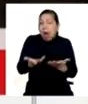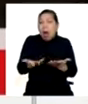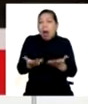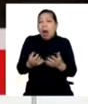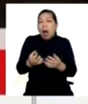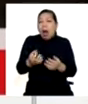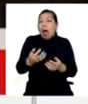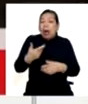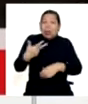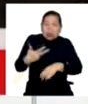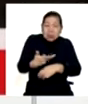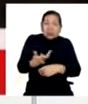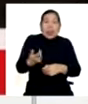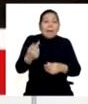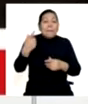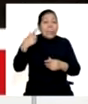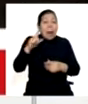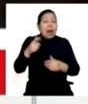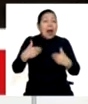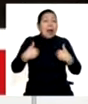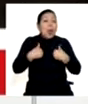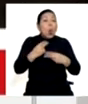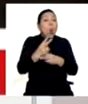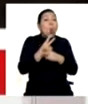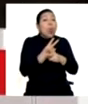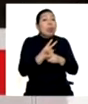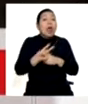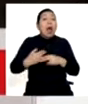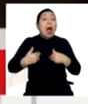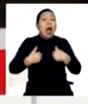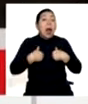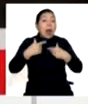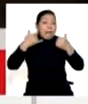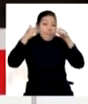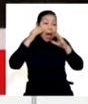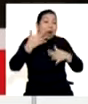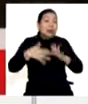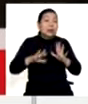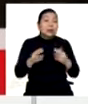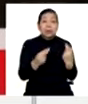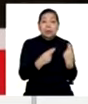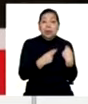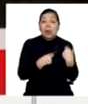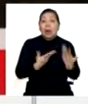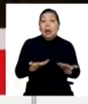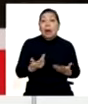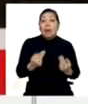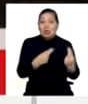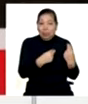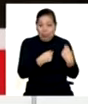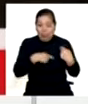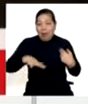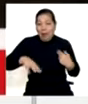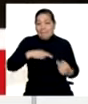de medicinas, para cuidar al ganado, ¿no? que nos corresponde como Ministerio de